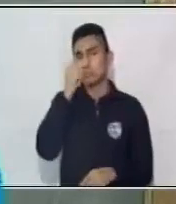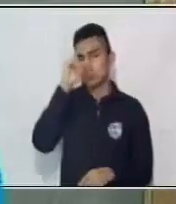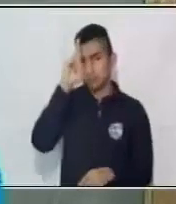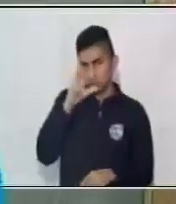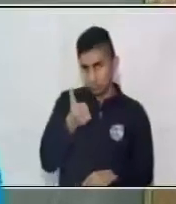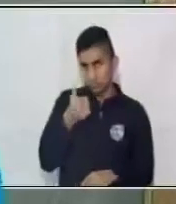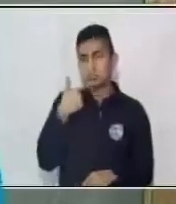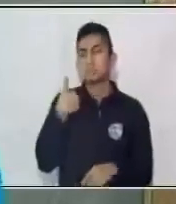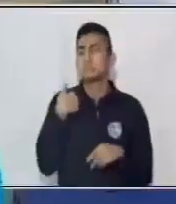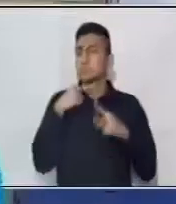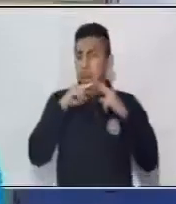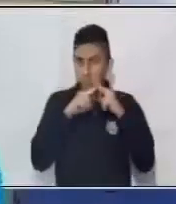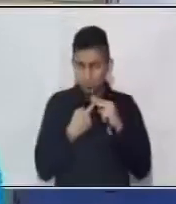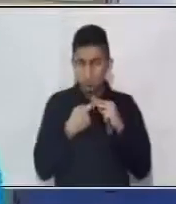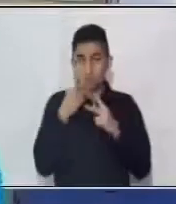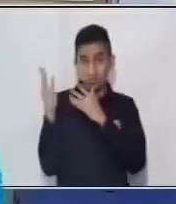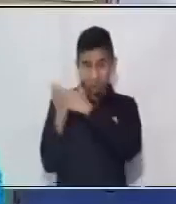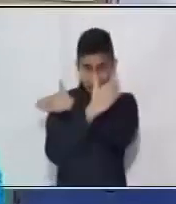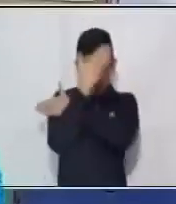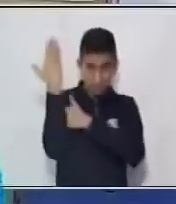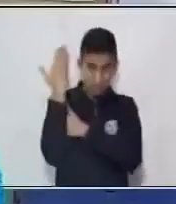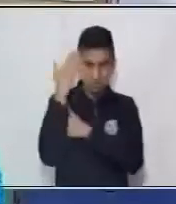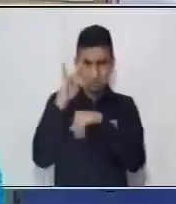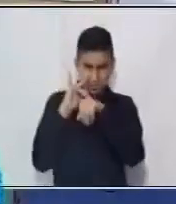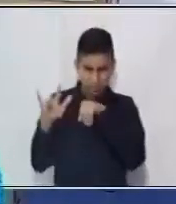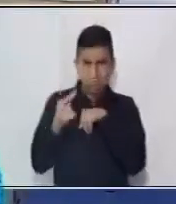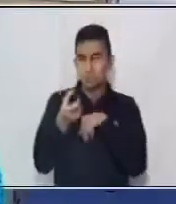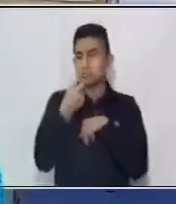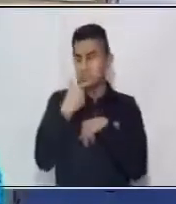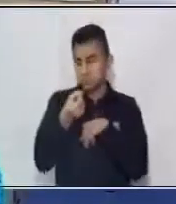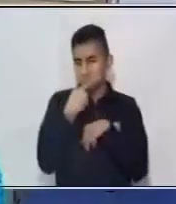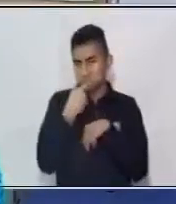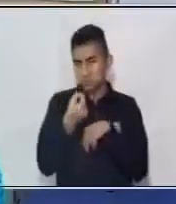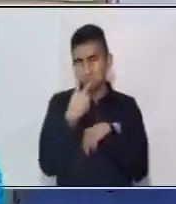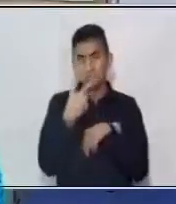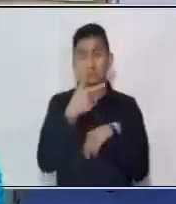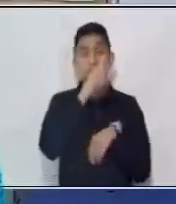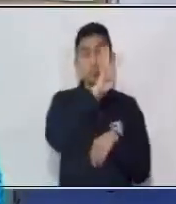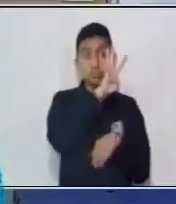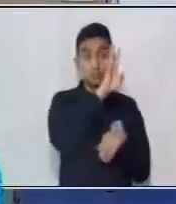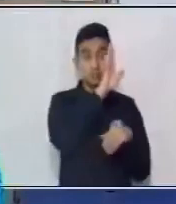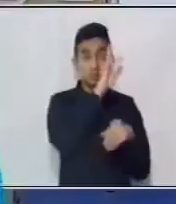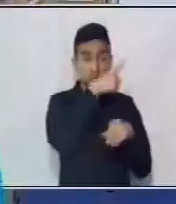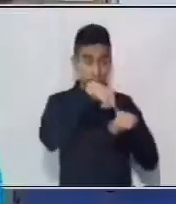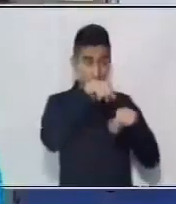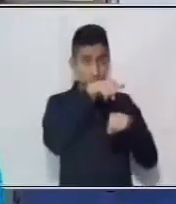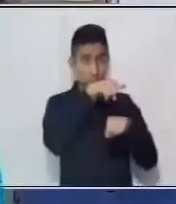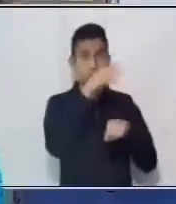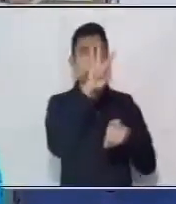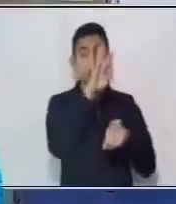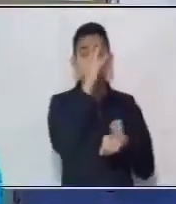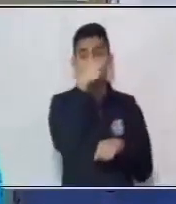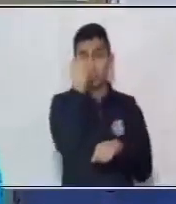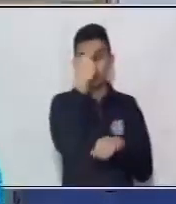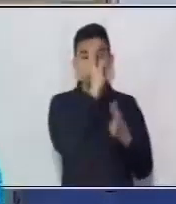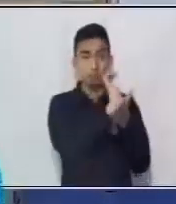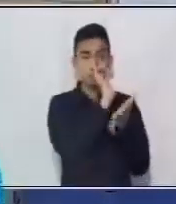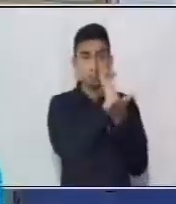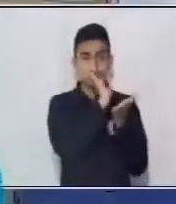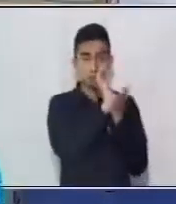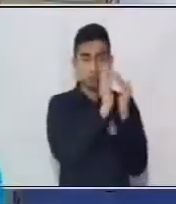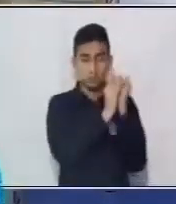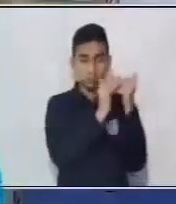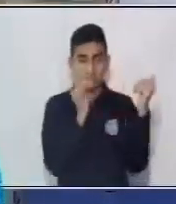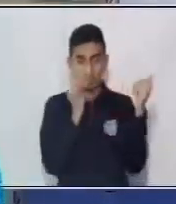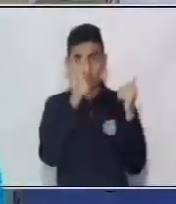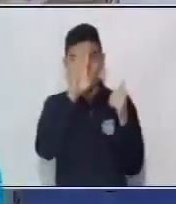tomar medicamentos temprano. Las pastillas las toma cada 4 horas. Voy a trabajarlo en